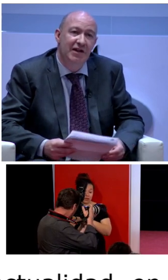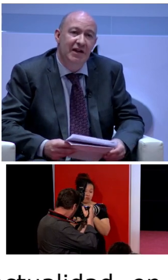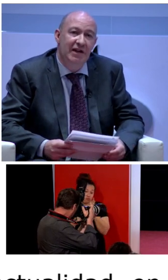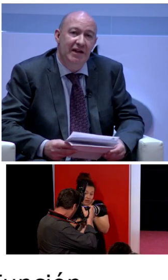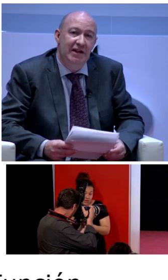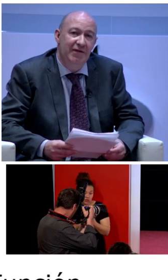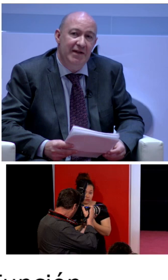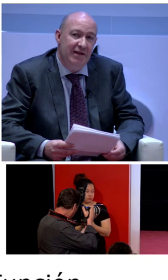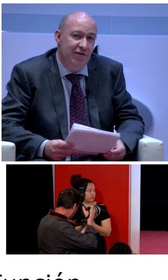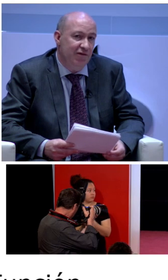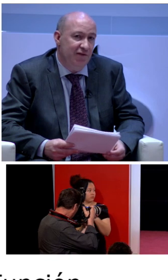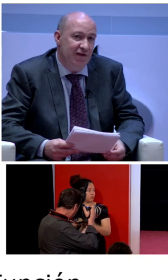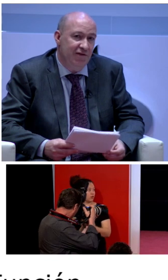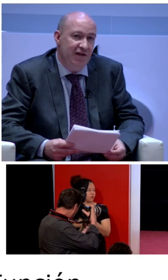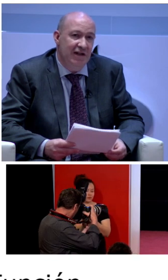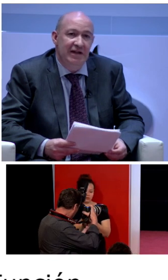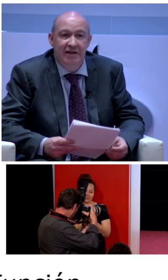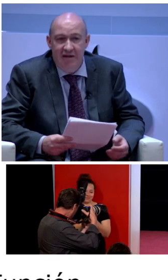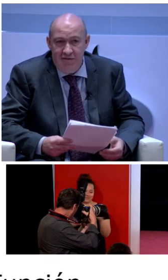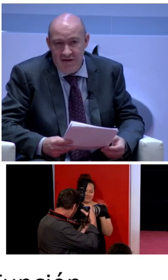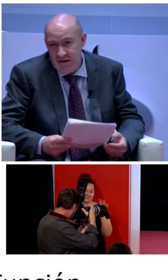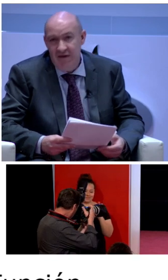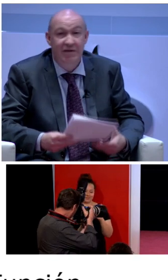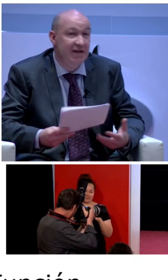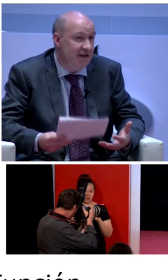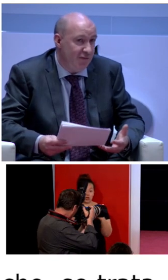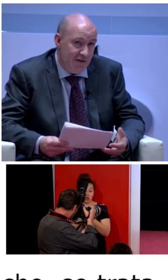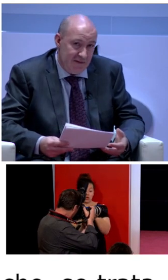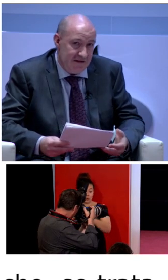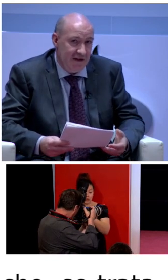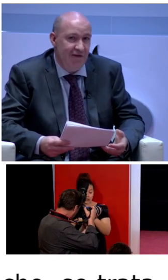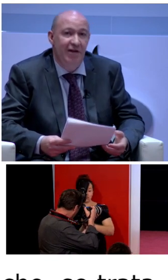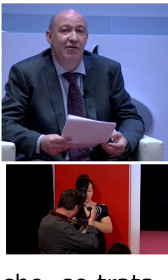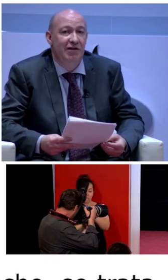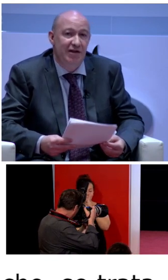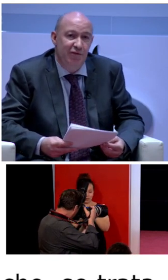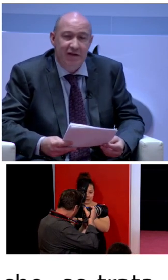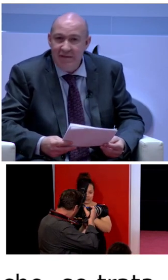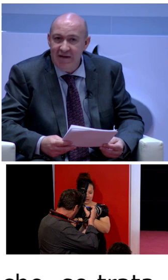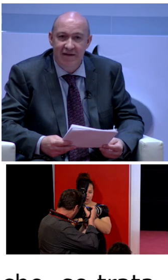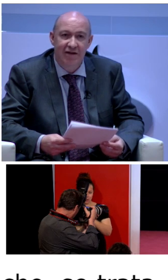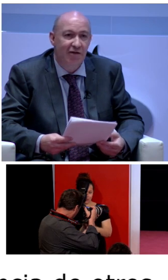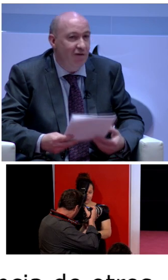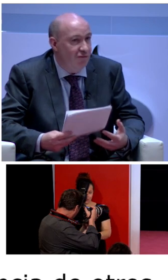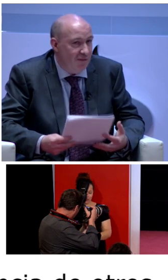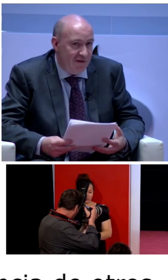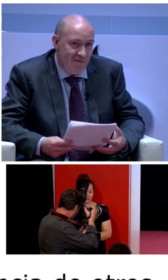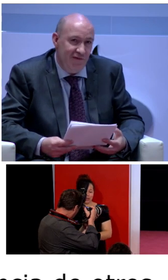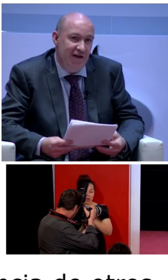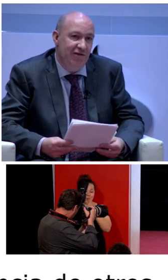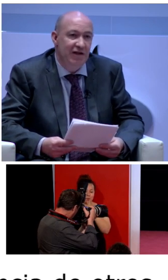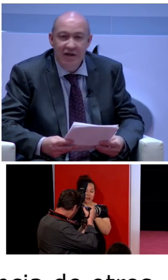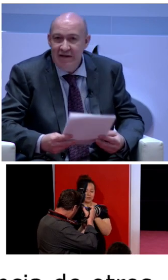selectivo que, a diferencia de otros procesos que desarrolla ya sea por el ministerio al cual se corresponden las plazas o el cuerpo